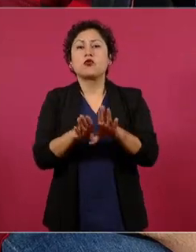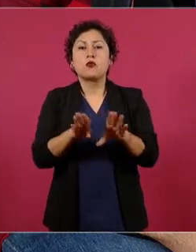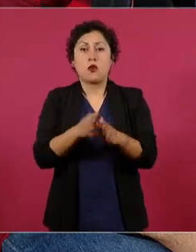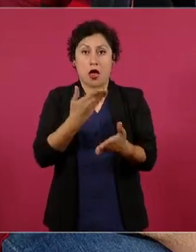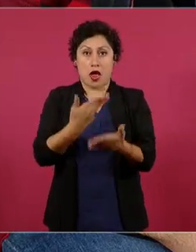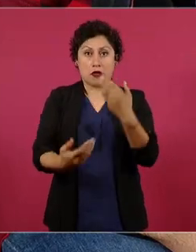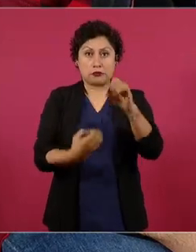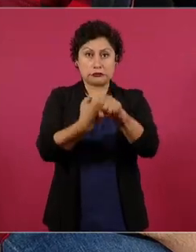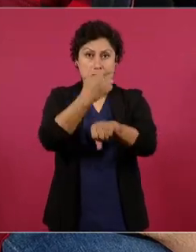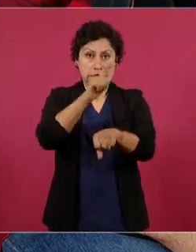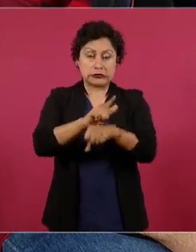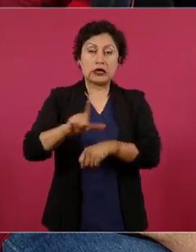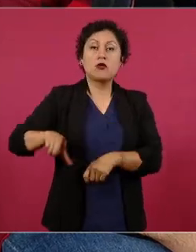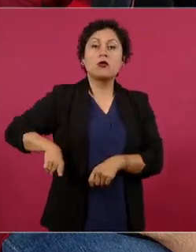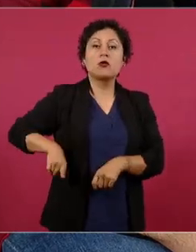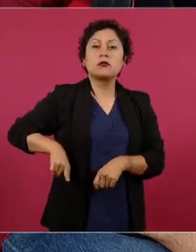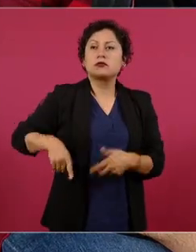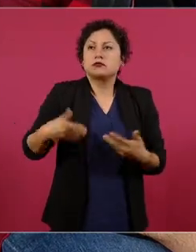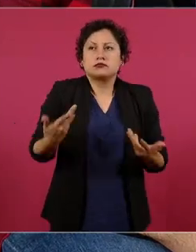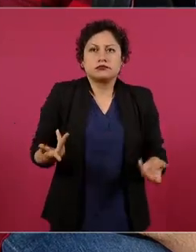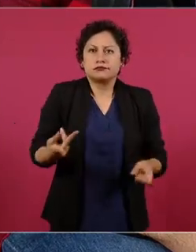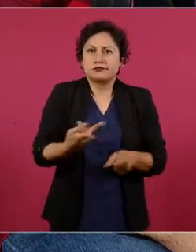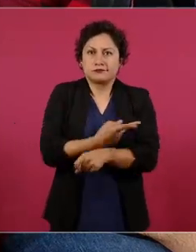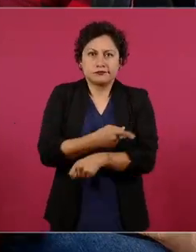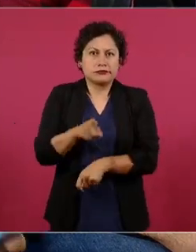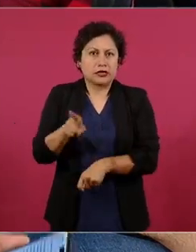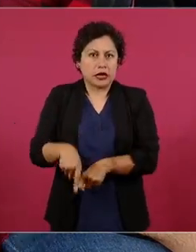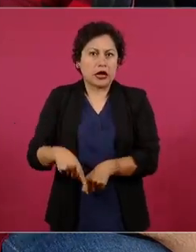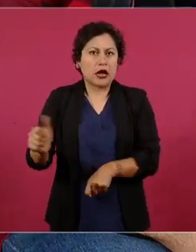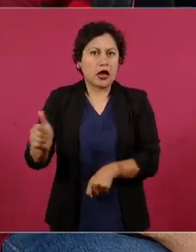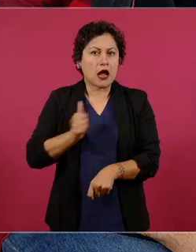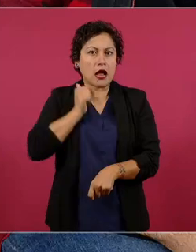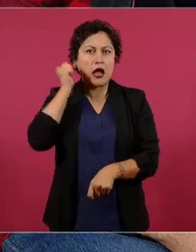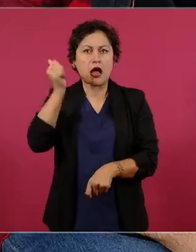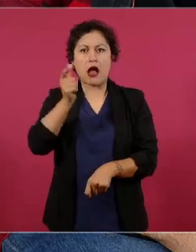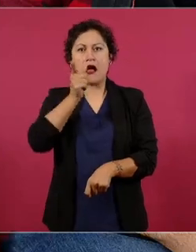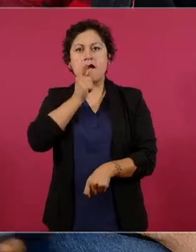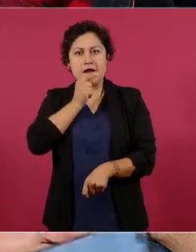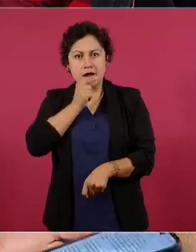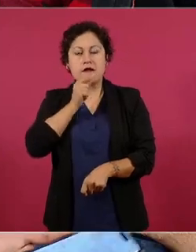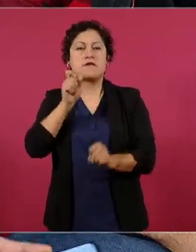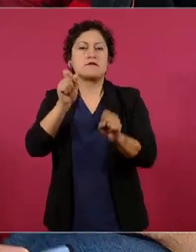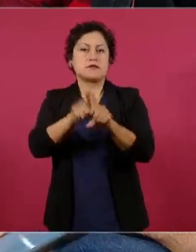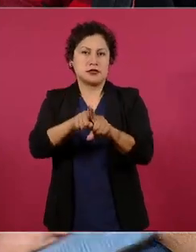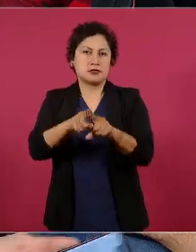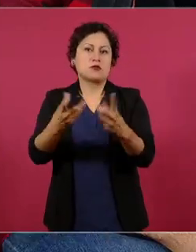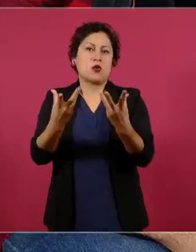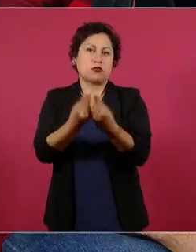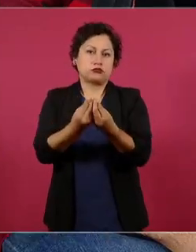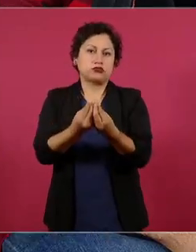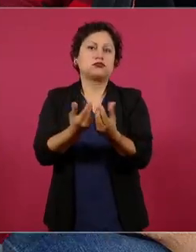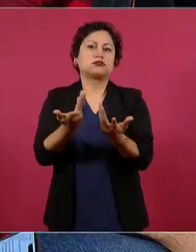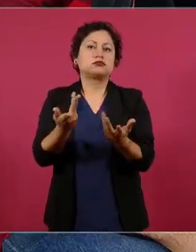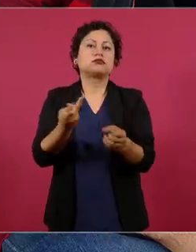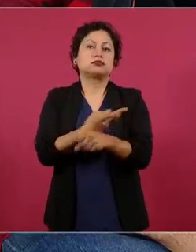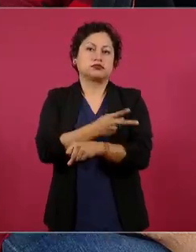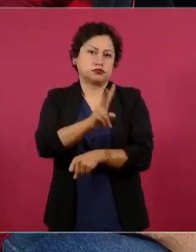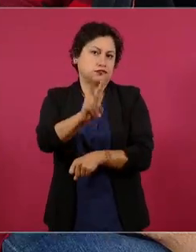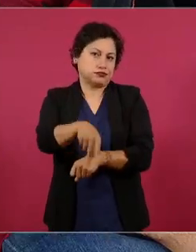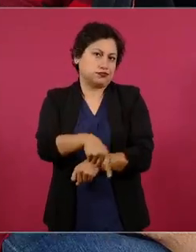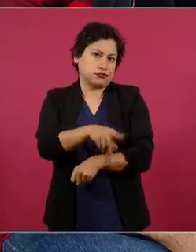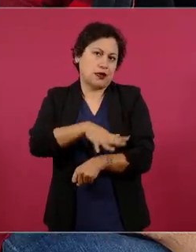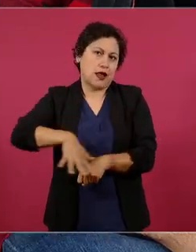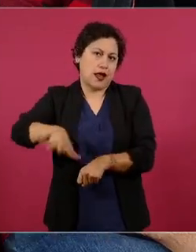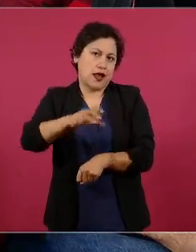estatal, en donde utiliza la fuerza pública junto con sus operadores políticos, en este caso, porque lo son, San Luis Potosí lo conoce muy